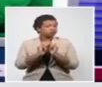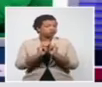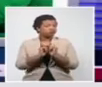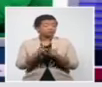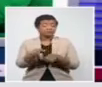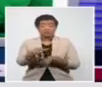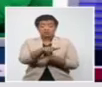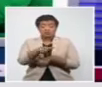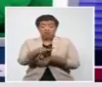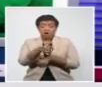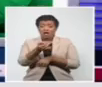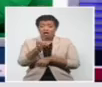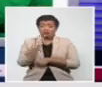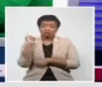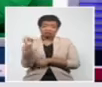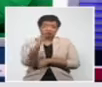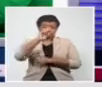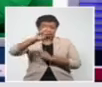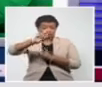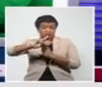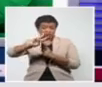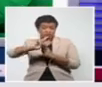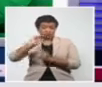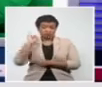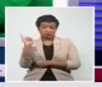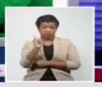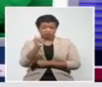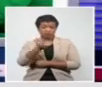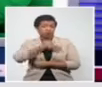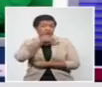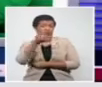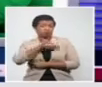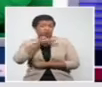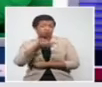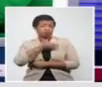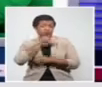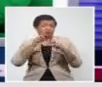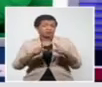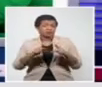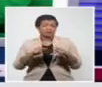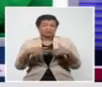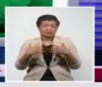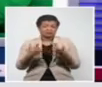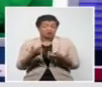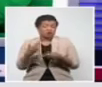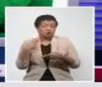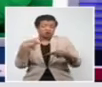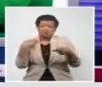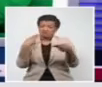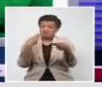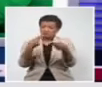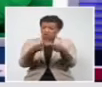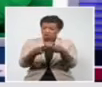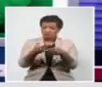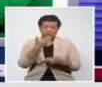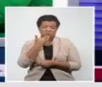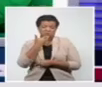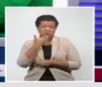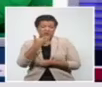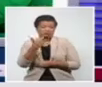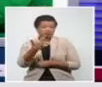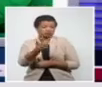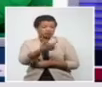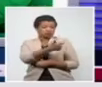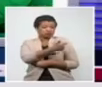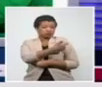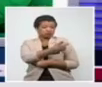los medios internacionales se habla mucho de la confianza, de la efectividad de la vacuna